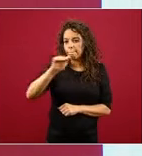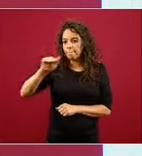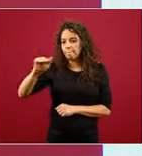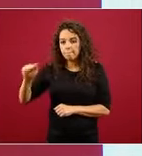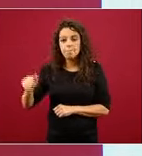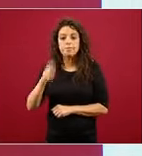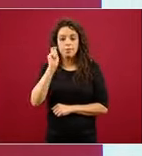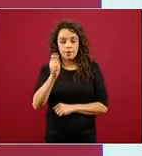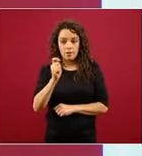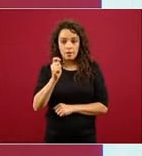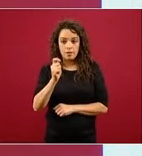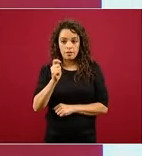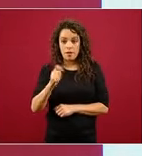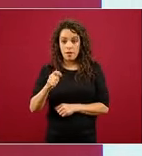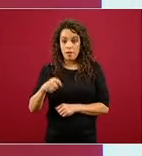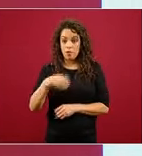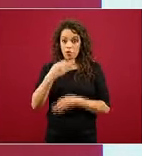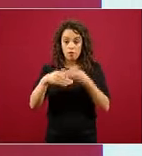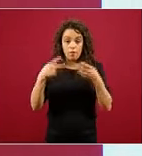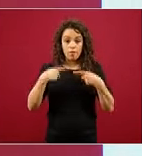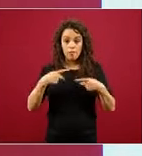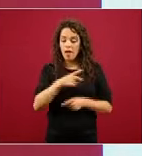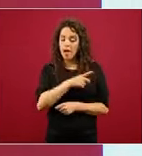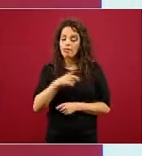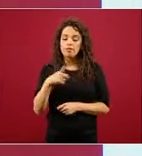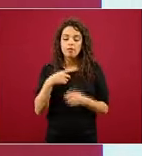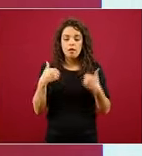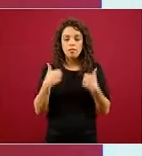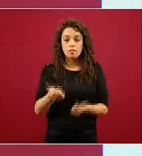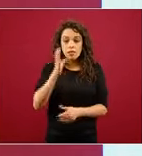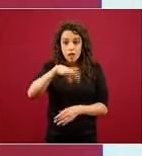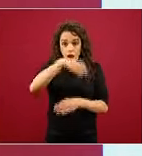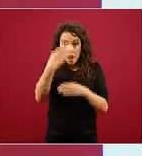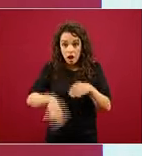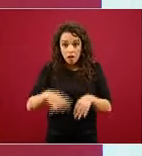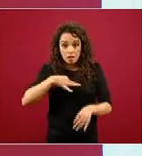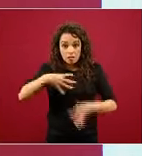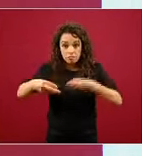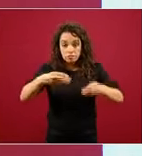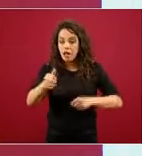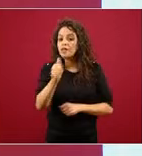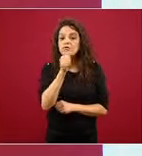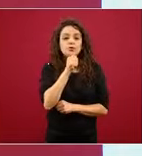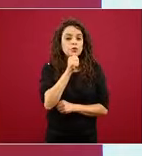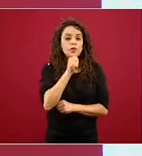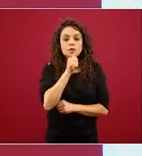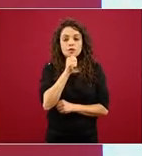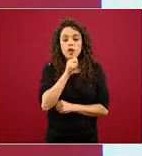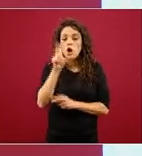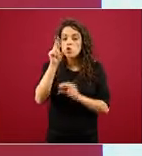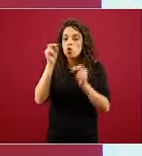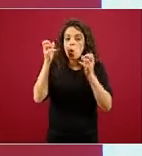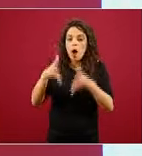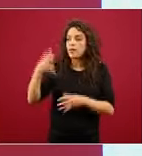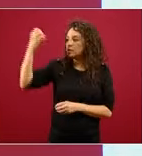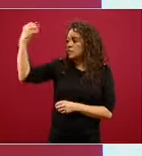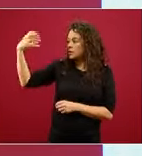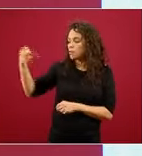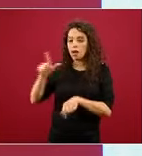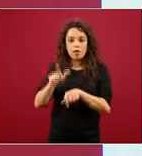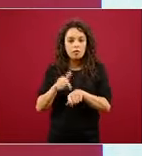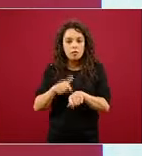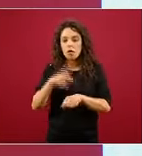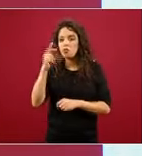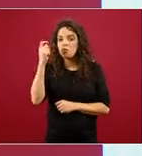comentar que la epidemia no ha terminado en México. Independientemente de los semáforos, es importante continuar con todas estas medidas,